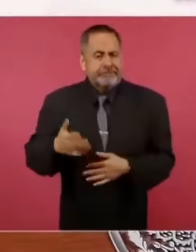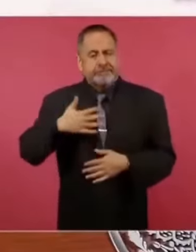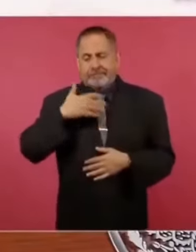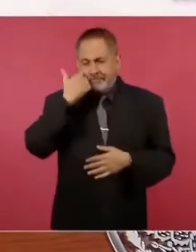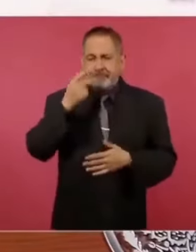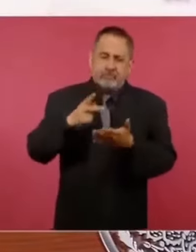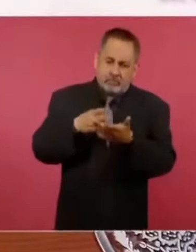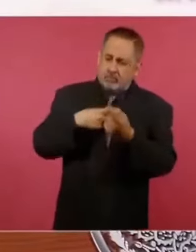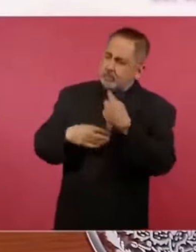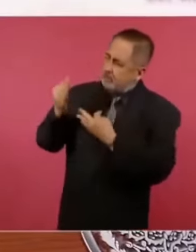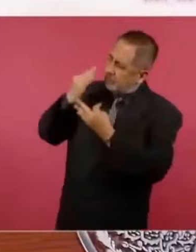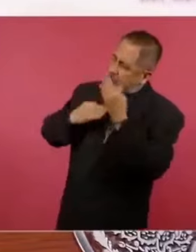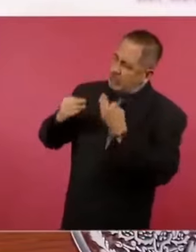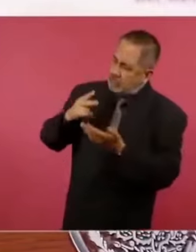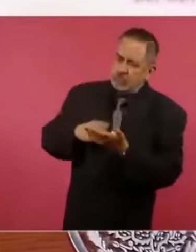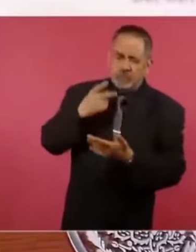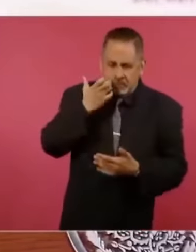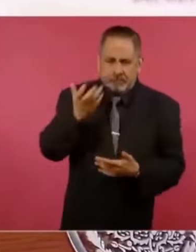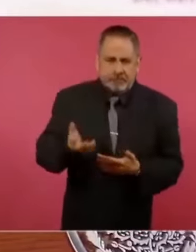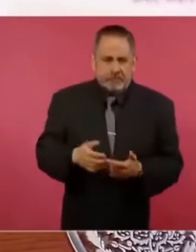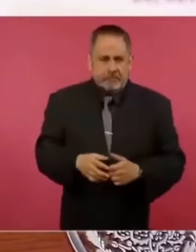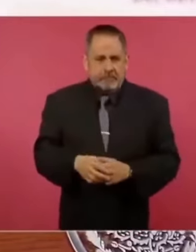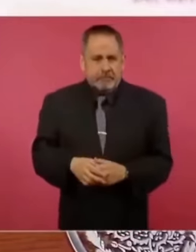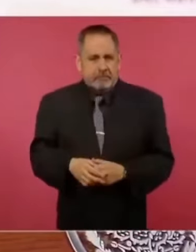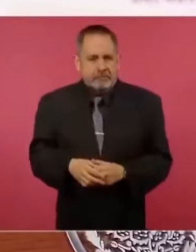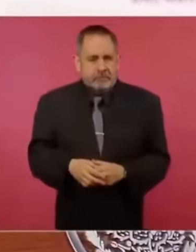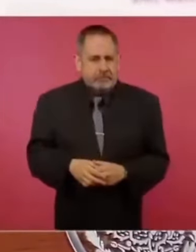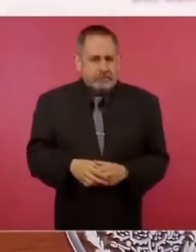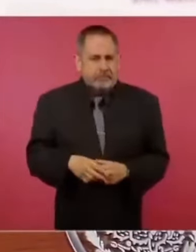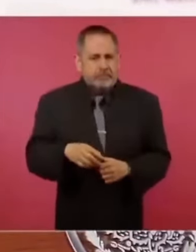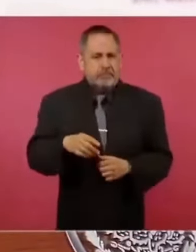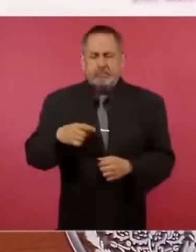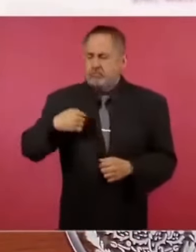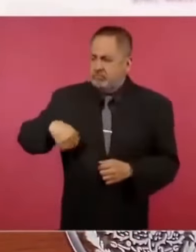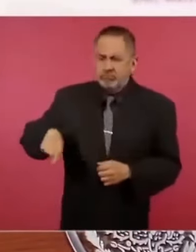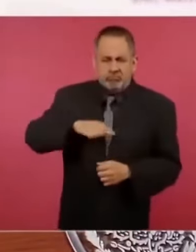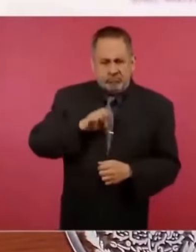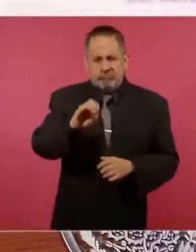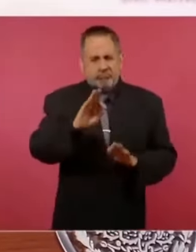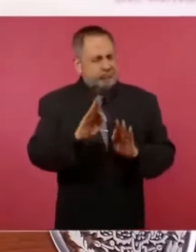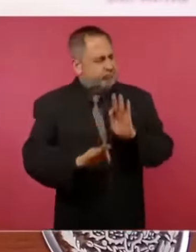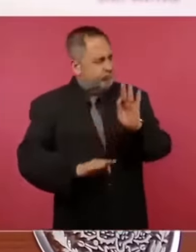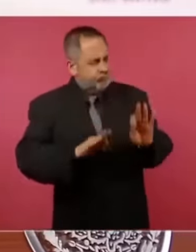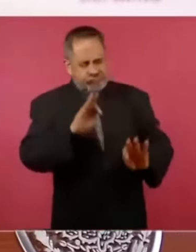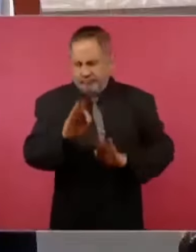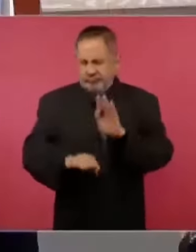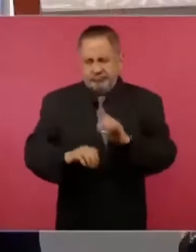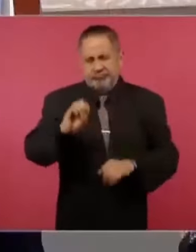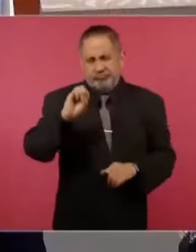nos apapachen Sí aquí apapachos a todos pero primero